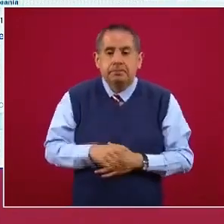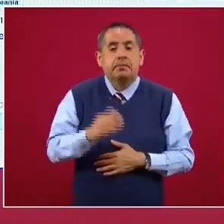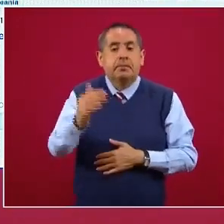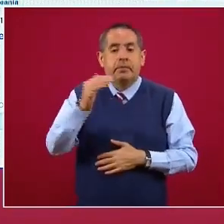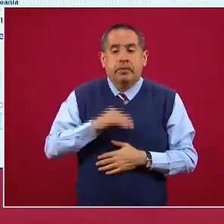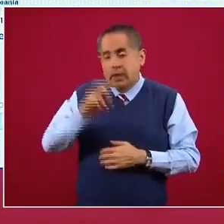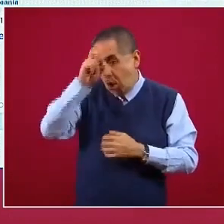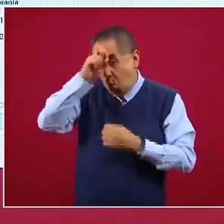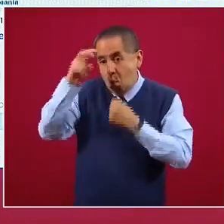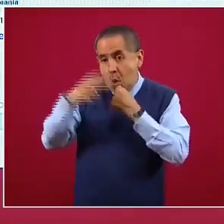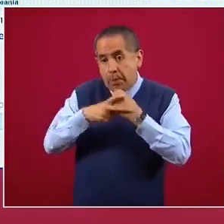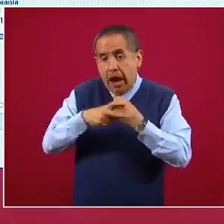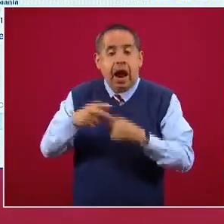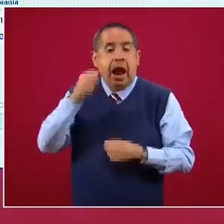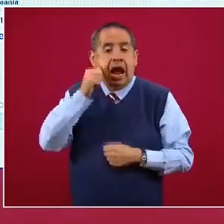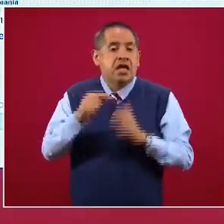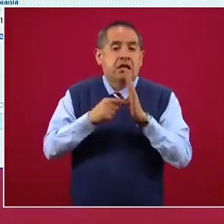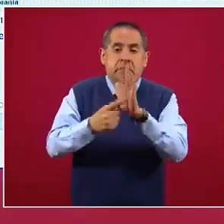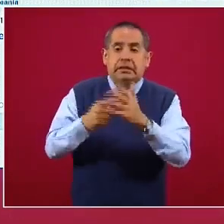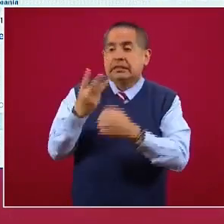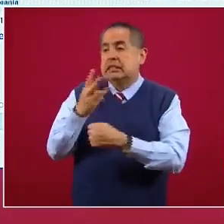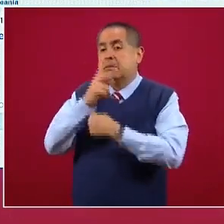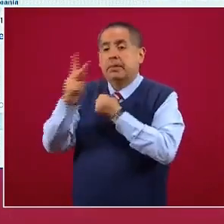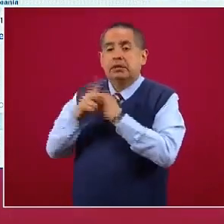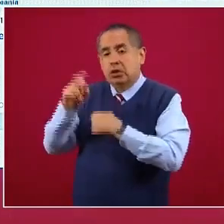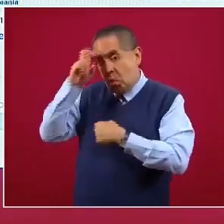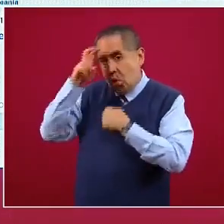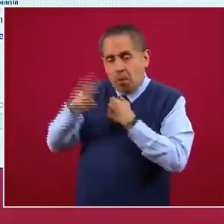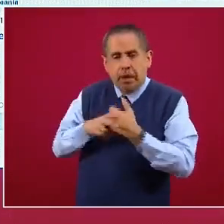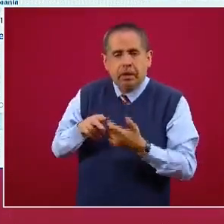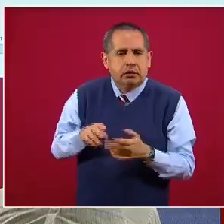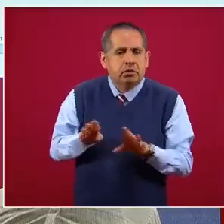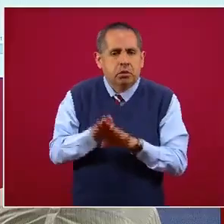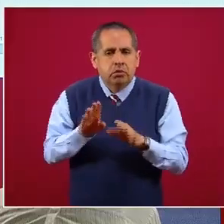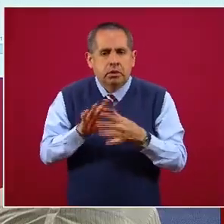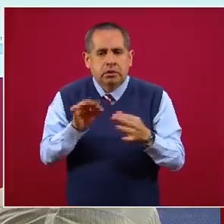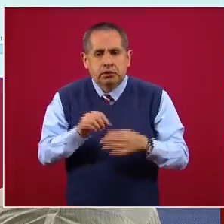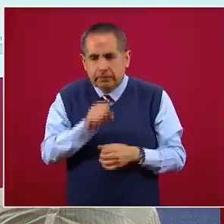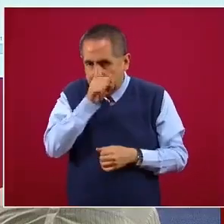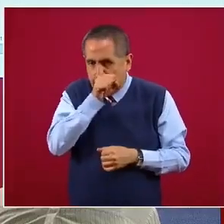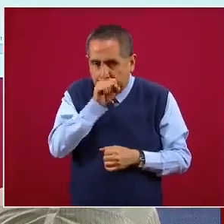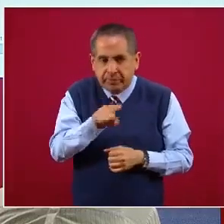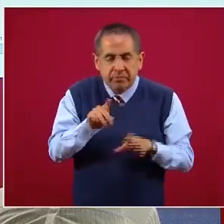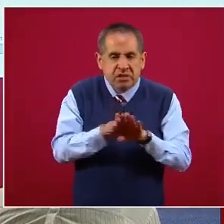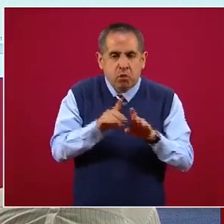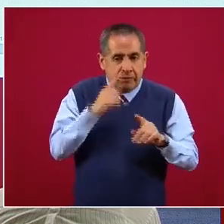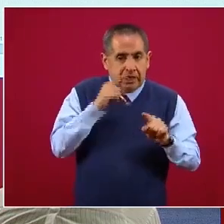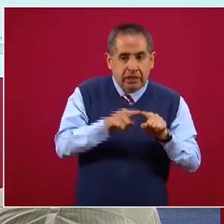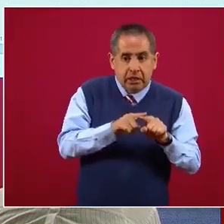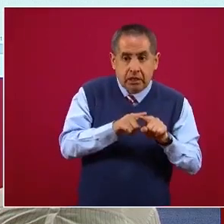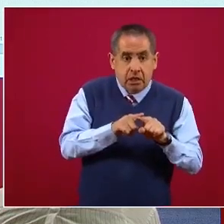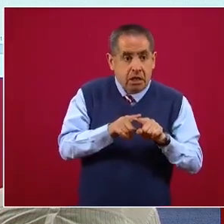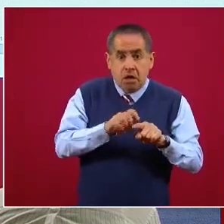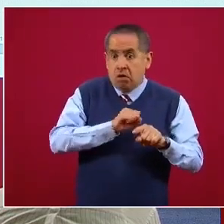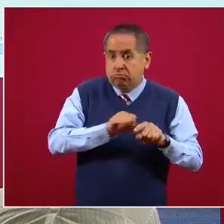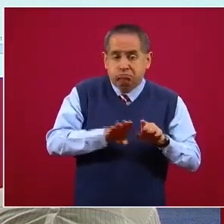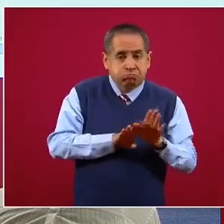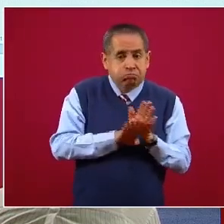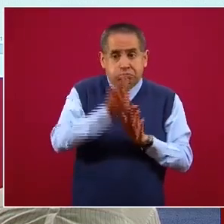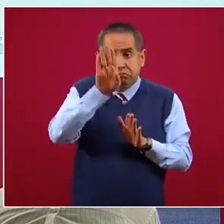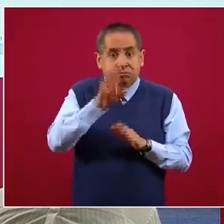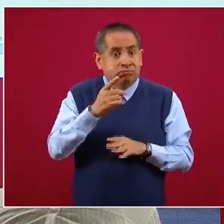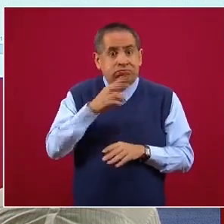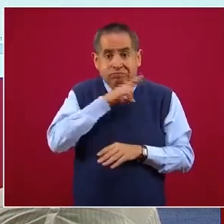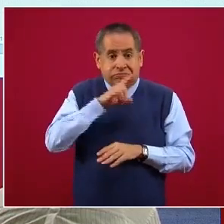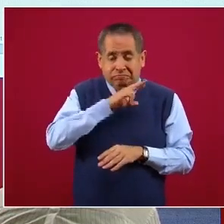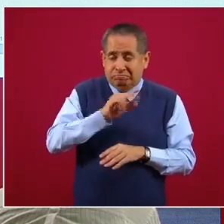tenemos Europa. Ayer presentamos 3 países europeos que tienen gruesamente esta presentación. Subieron a esta misma velocidad